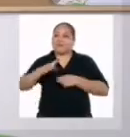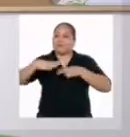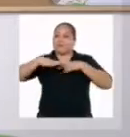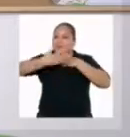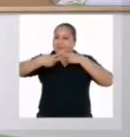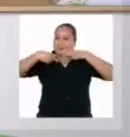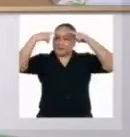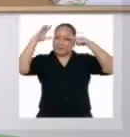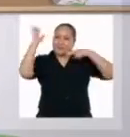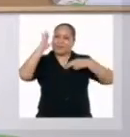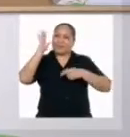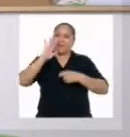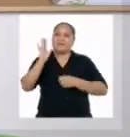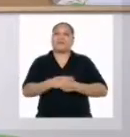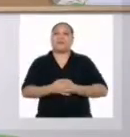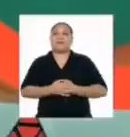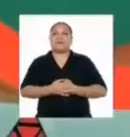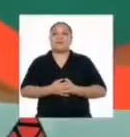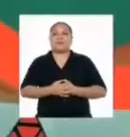¡Nos vemos!